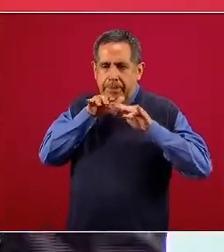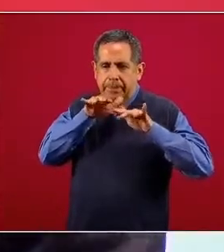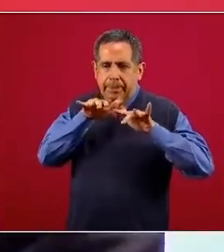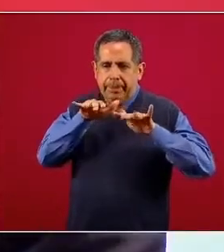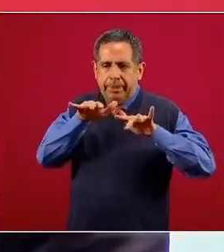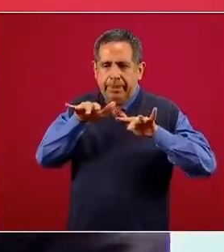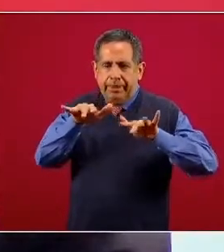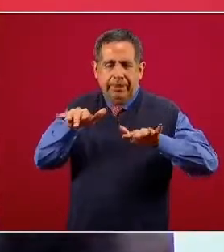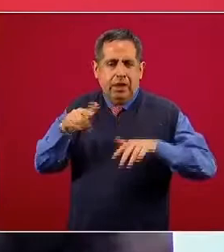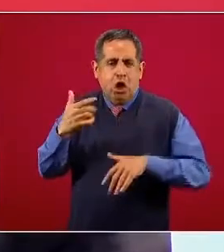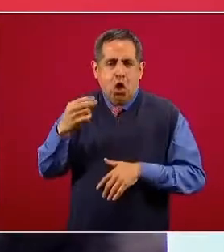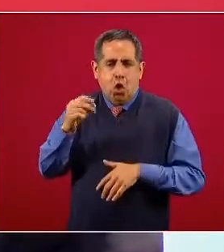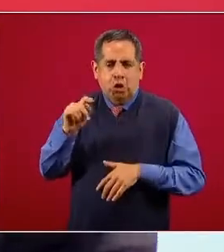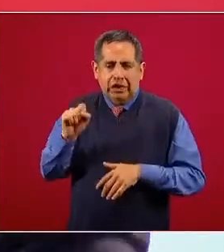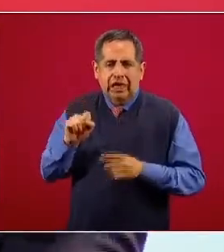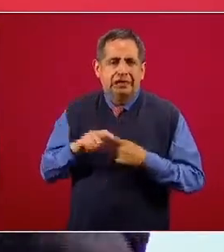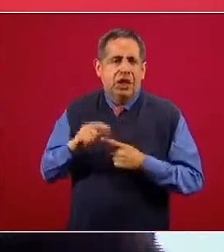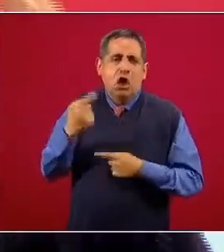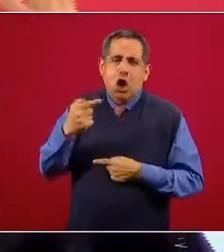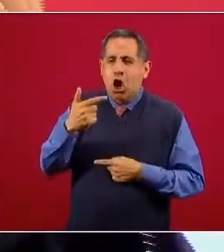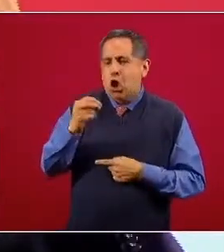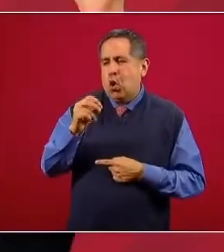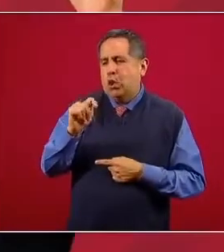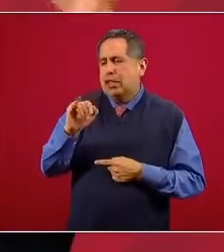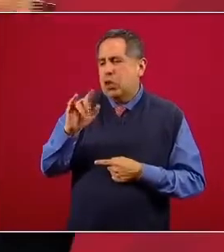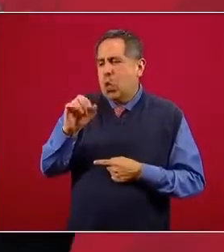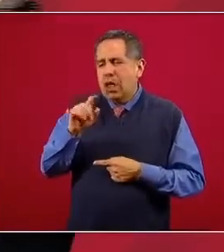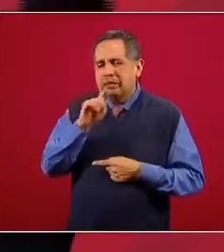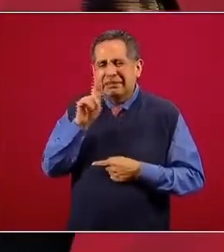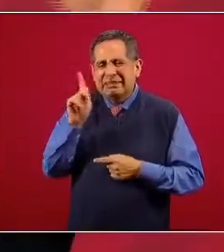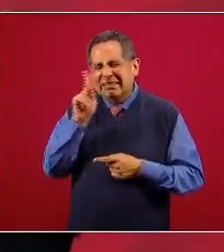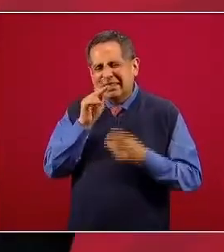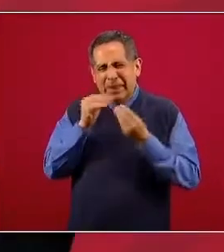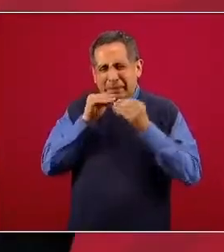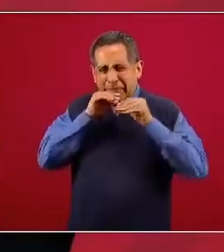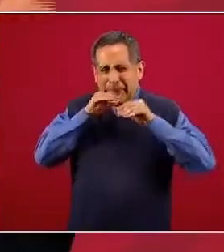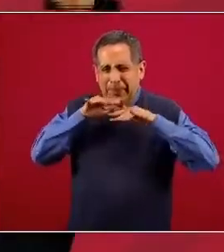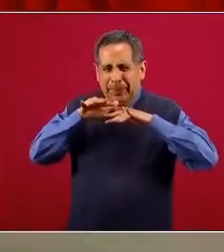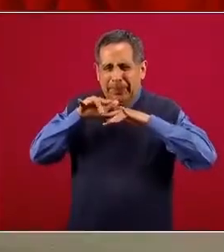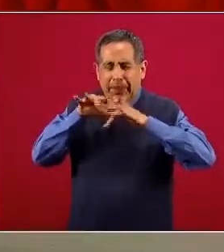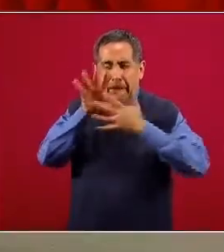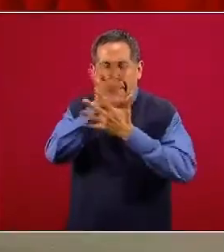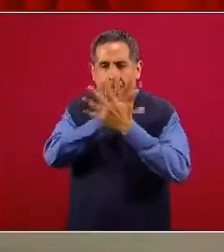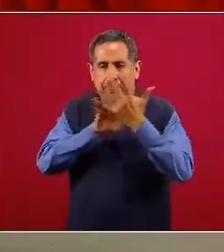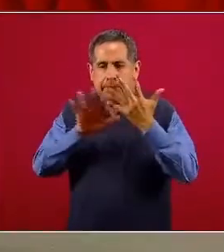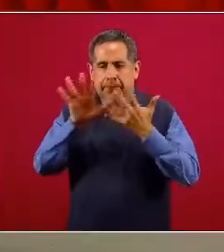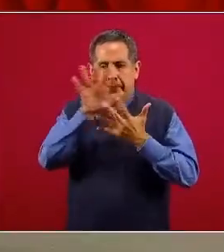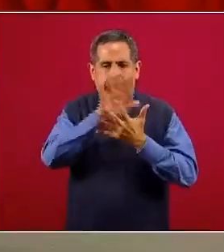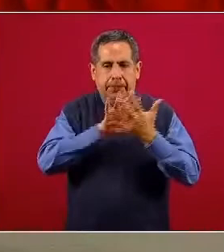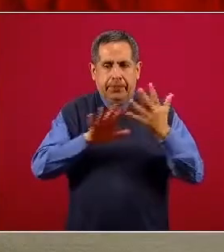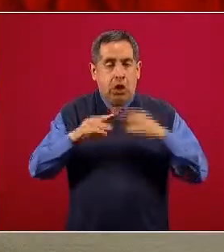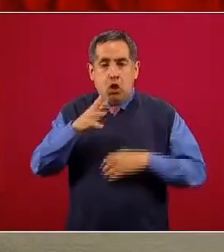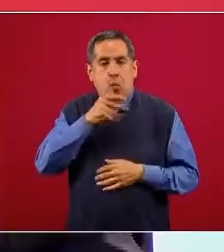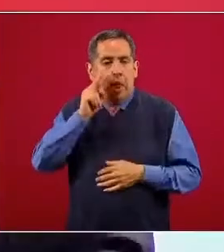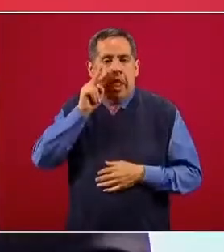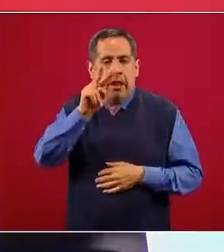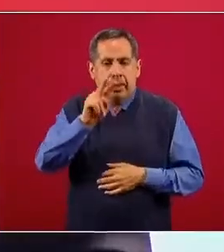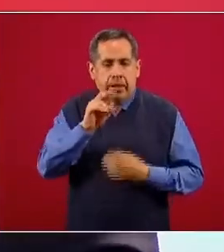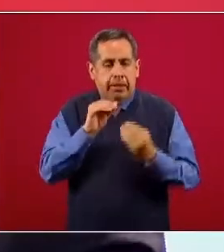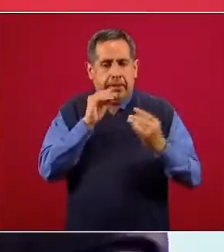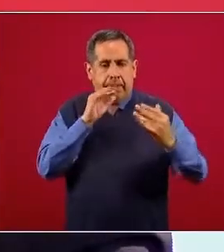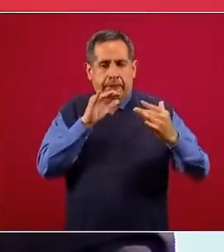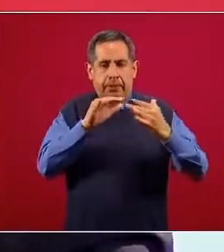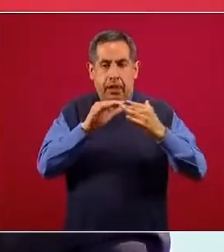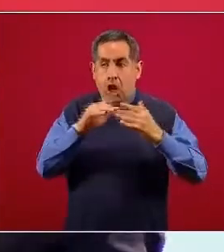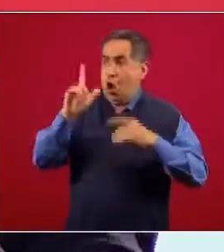líquidas, gotas, gotículas, aerosoles, que conforman una nube, una suspensión que no se puede ver a simple vista, se puede